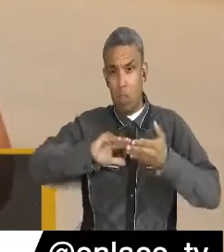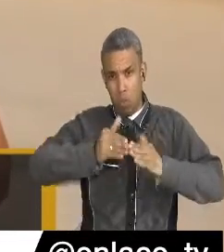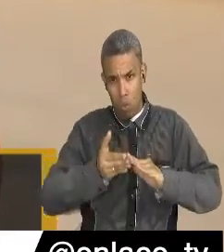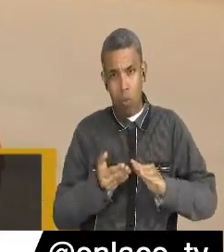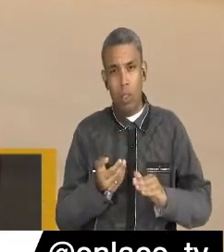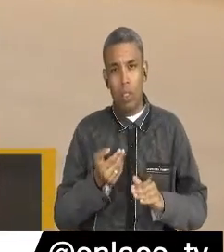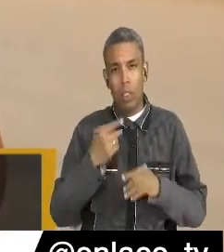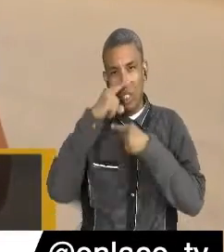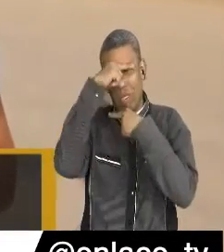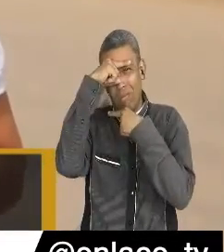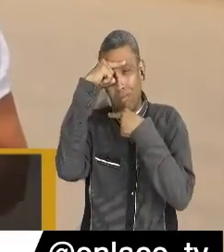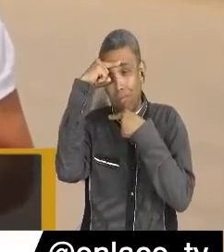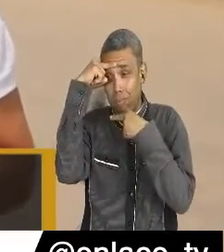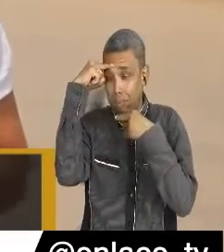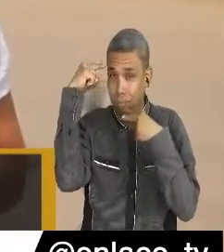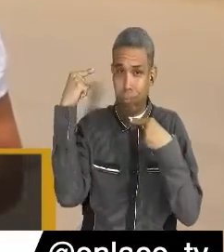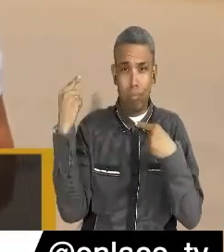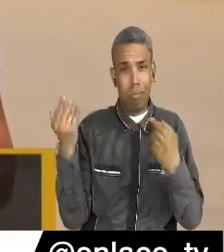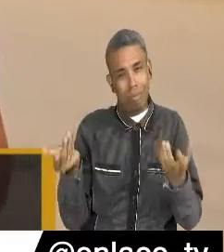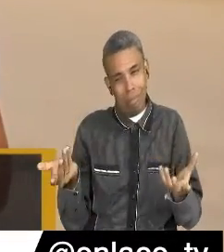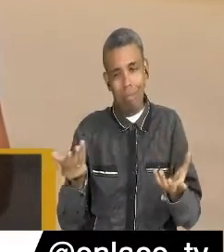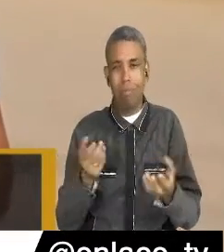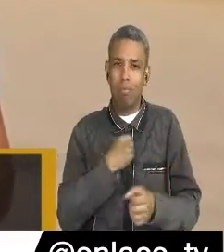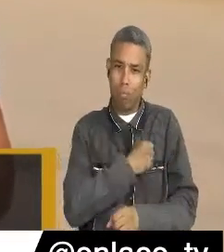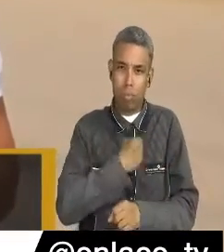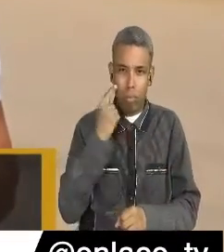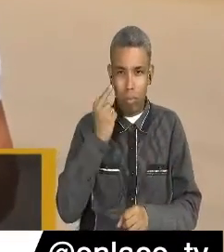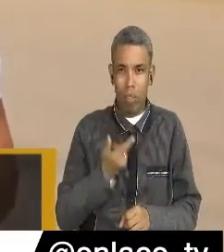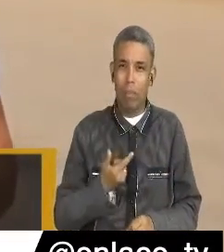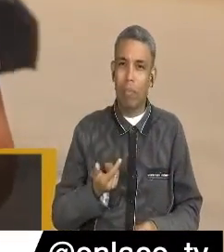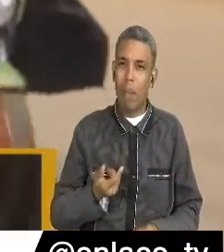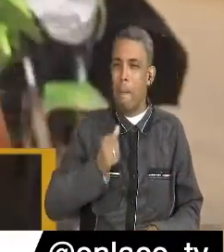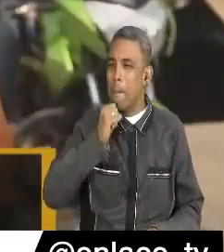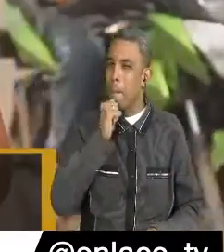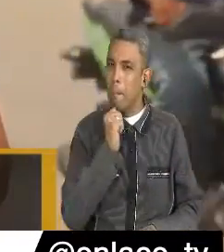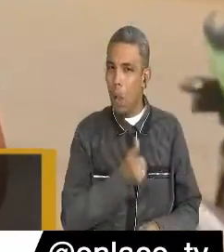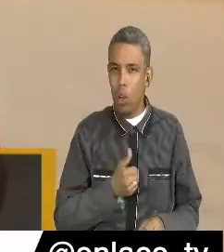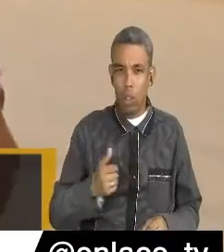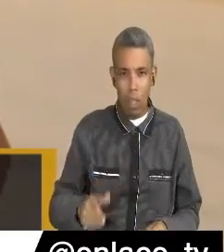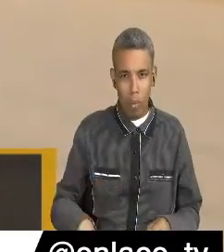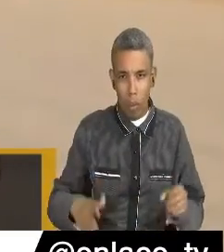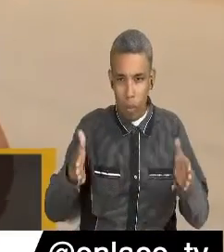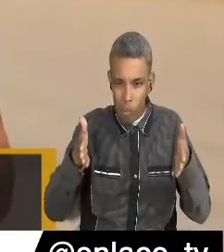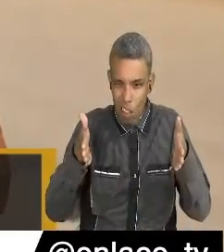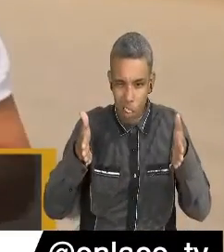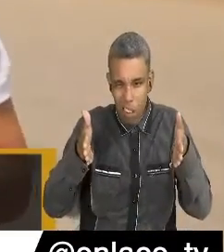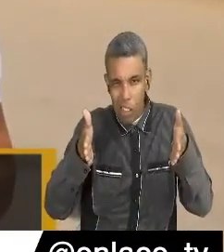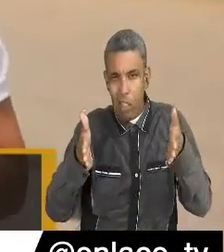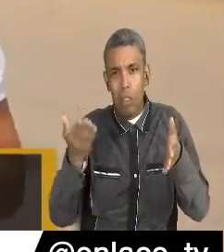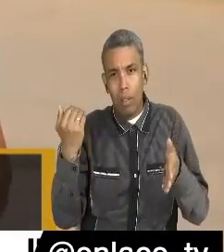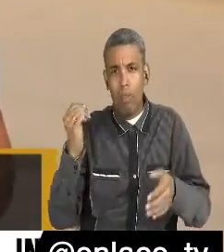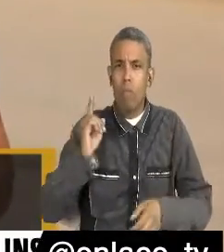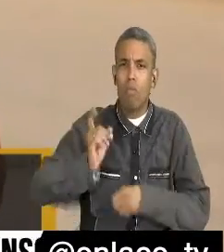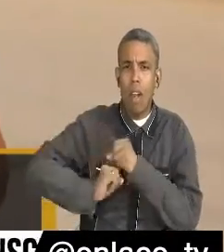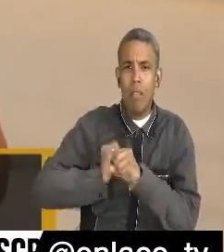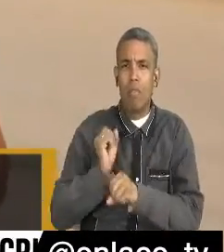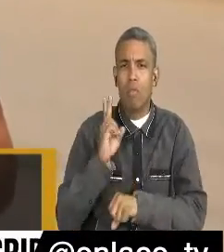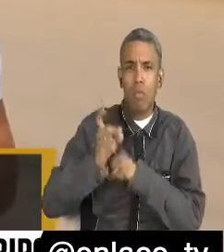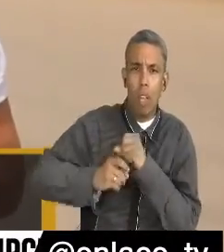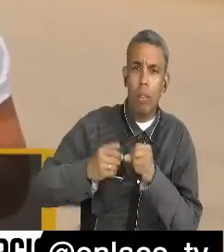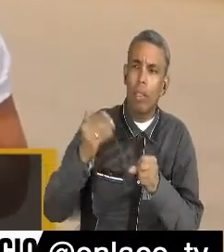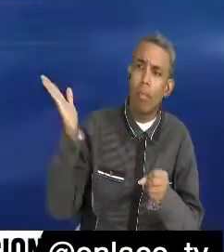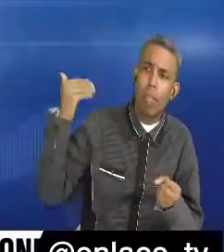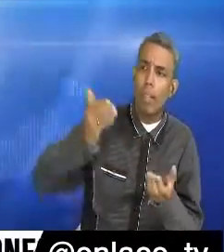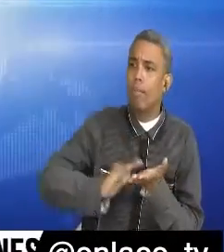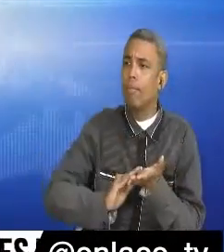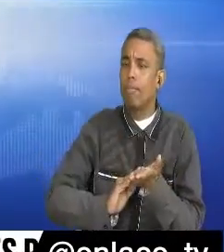estos sectores y líderes afirman que estas empeoran cada vez más, afirman que llevan 2 años esperando una intervención en